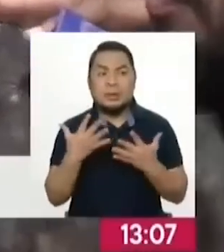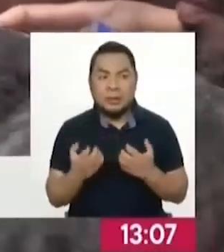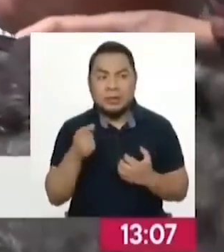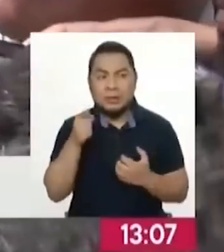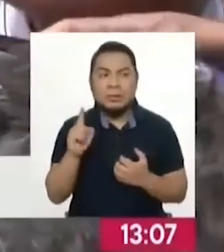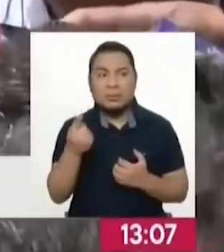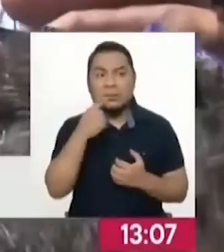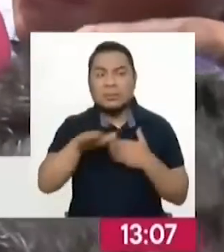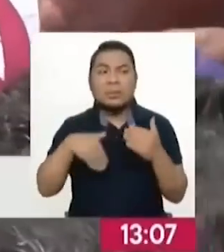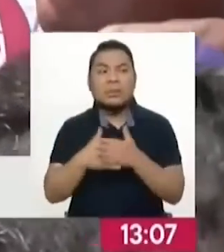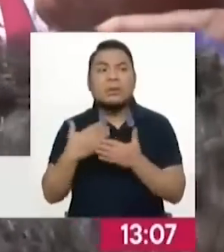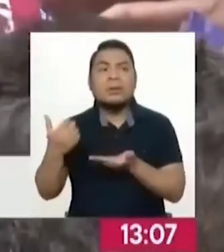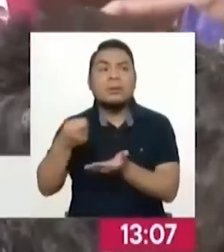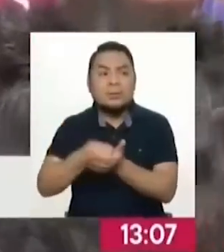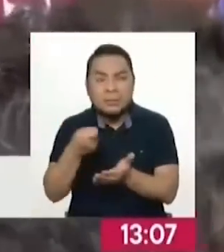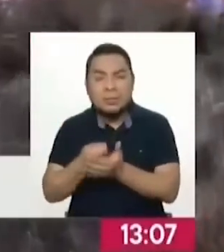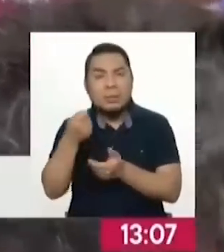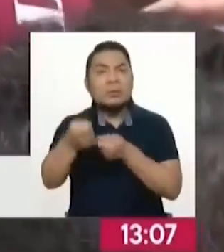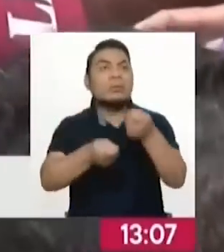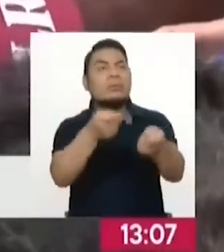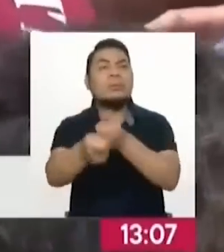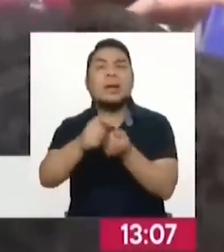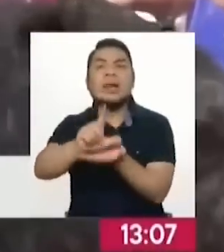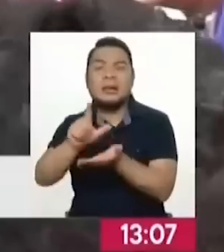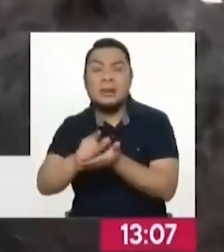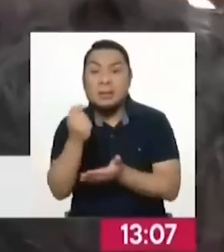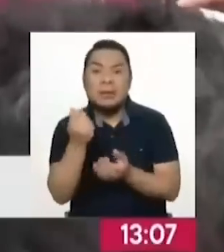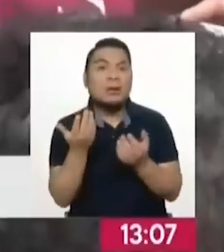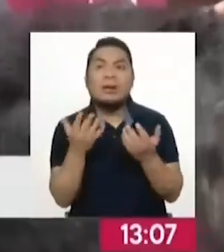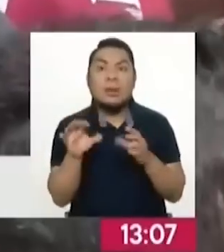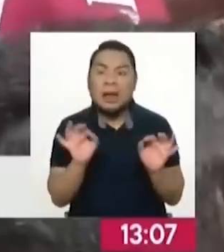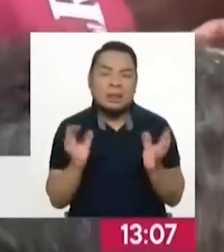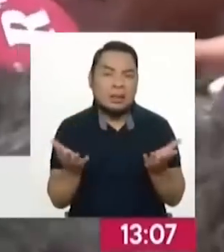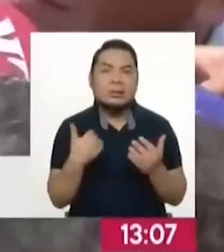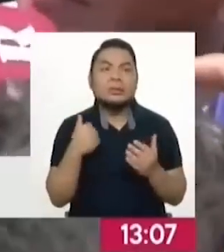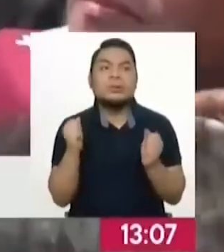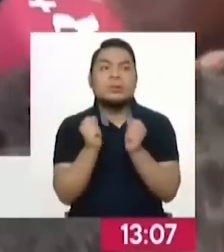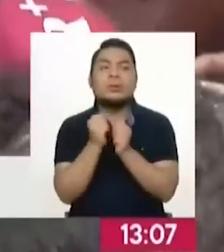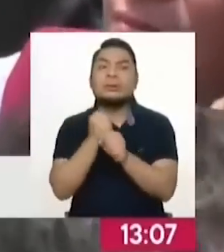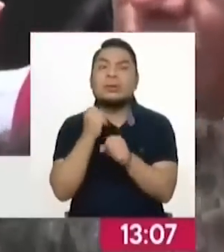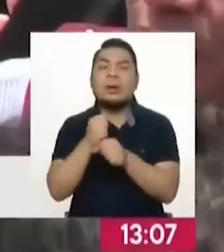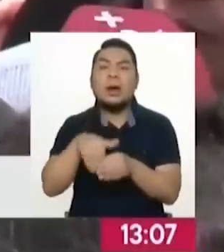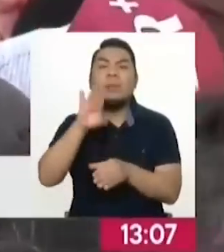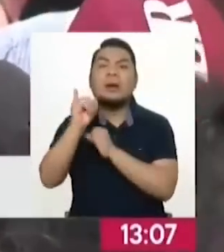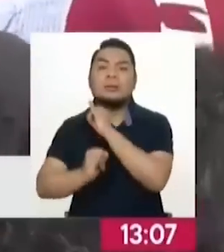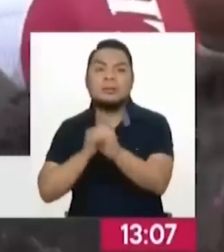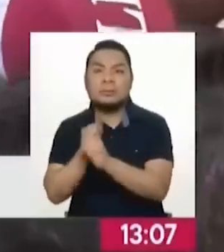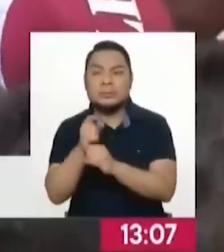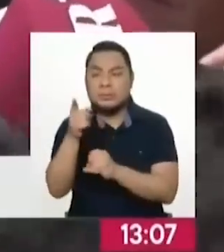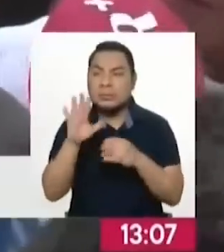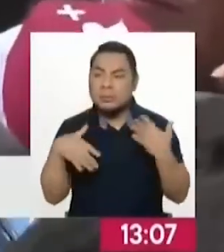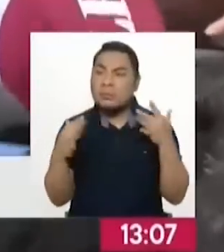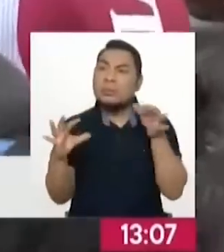dinero para Lima, ¿ya? Sin plata no hace nada. Entonces, estoy trabajando con bancos internacionales ahorita para que entren a un